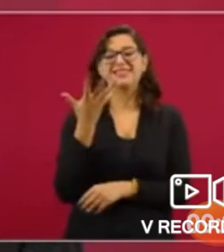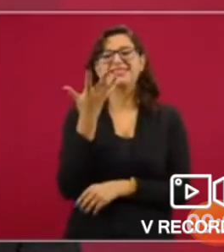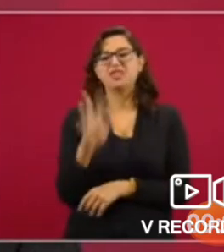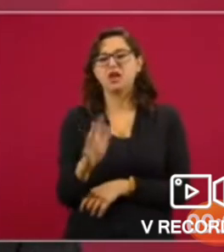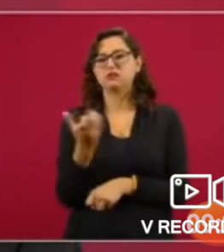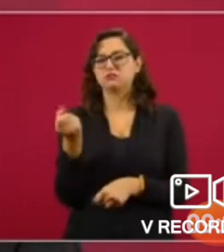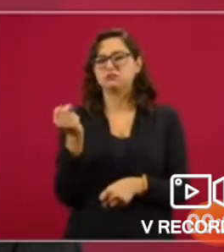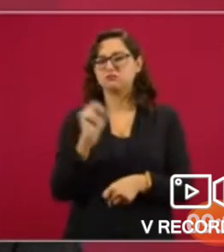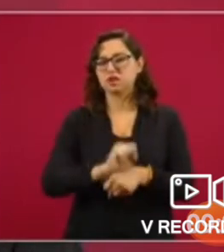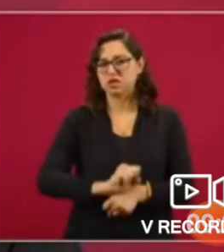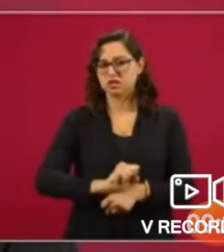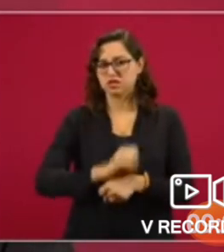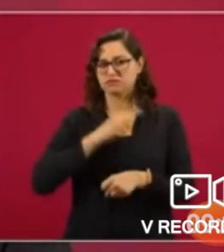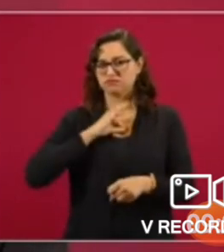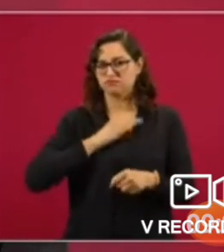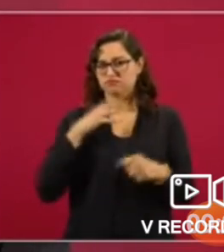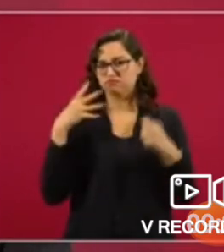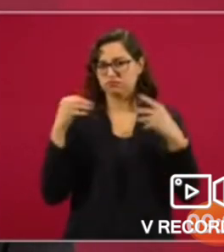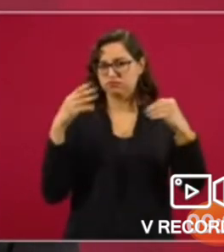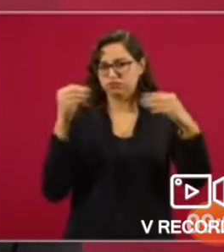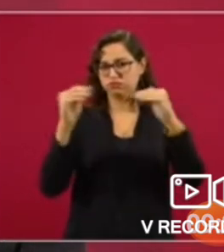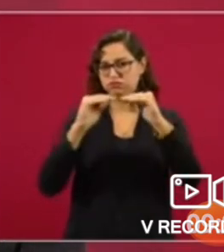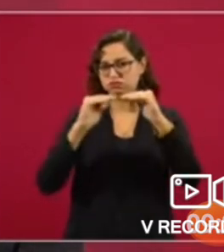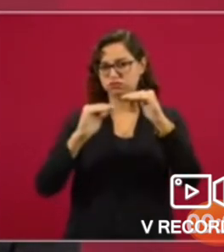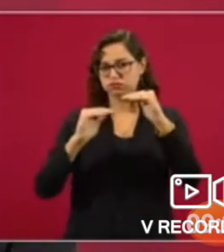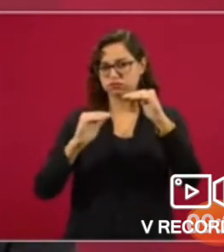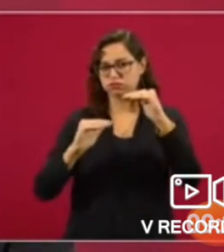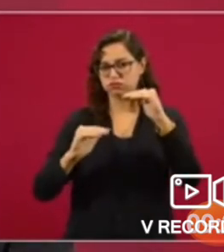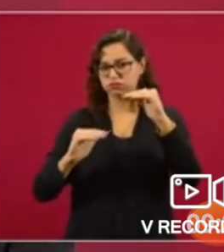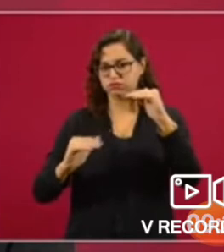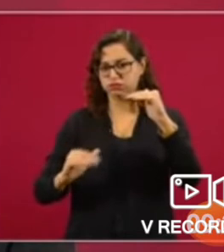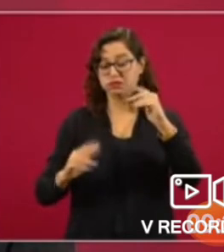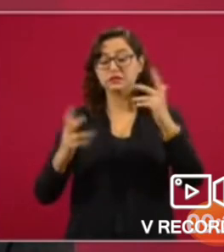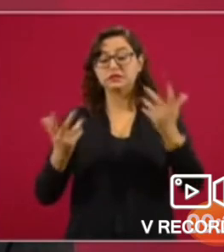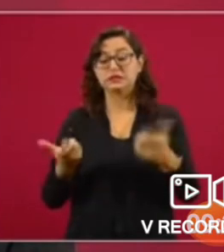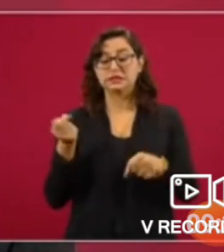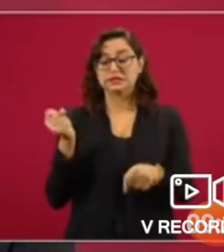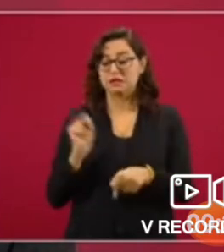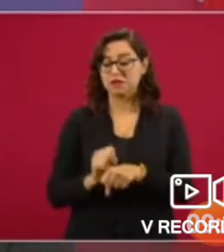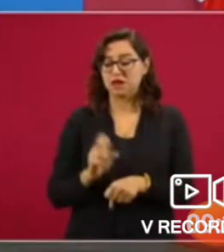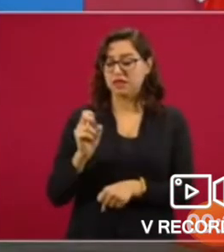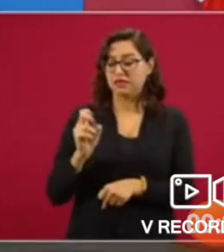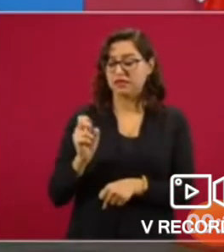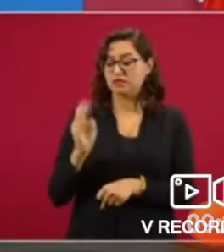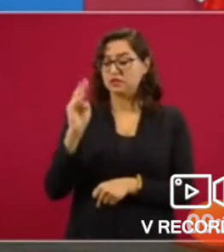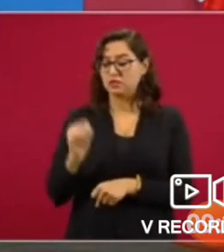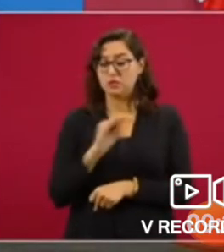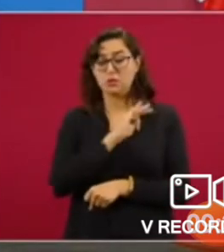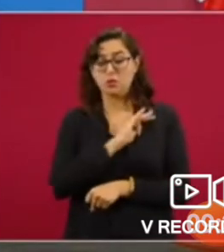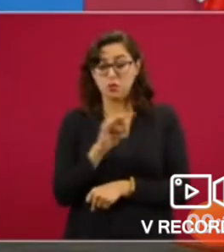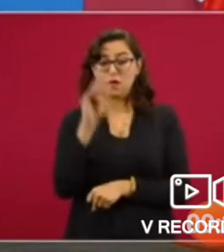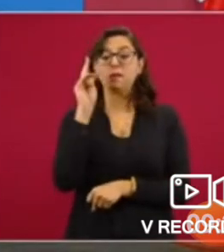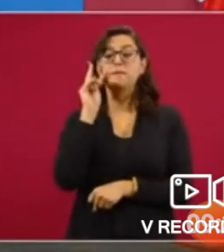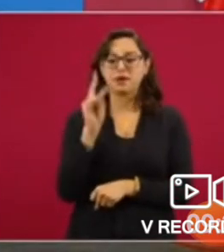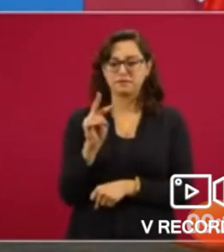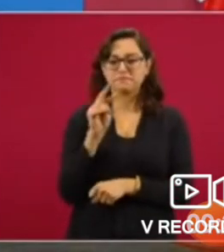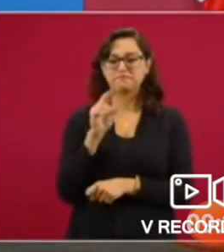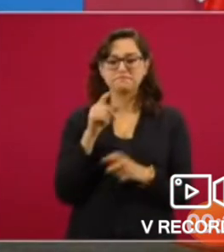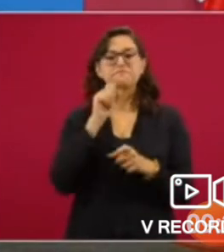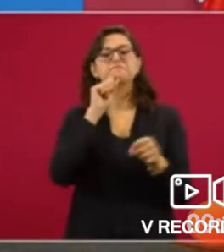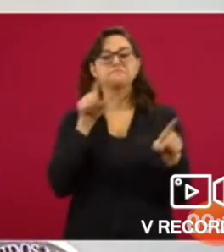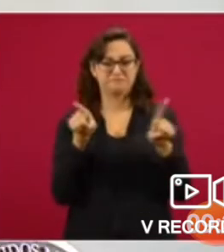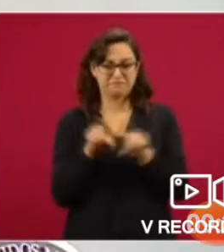de disminución, en la medida en que en la semana 39 del año se muestra también que abre con